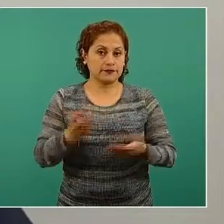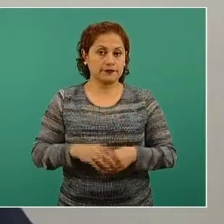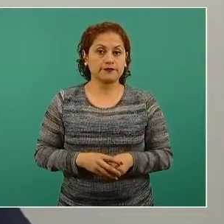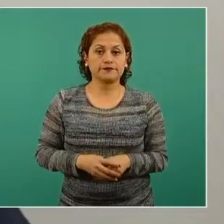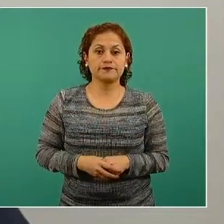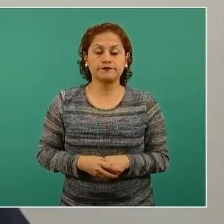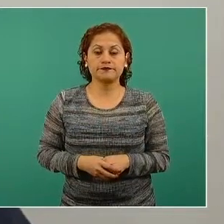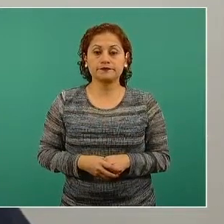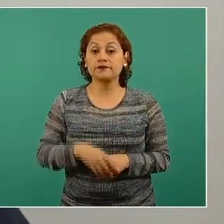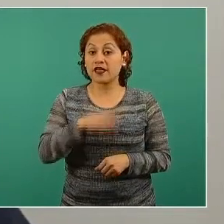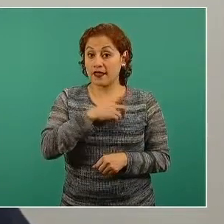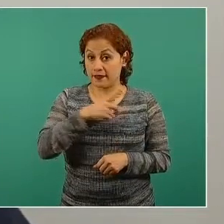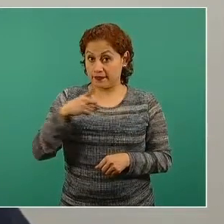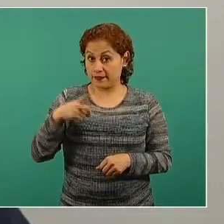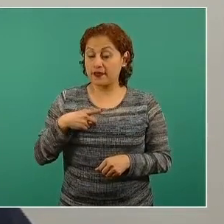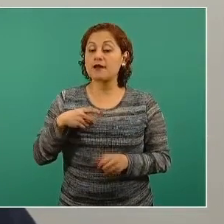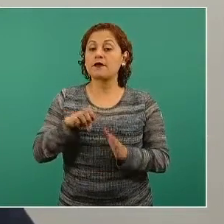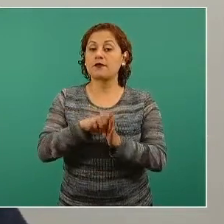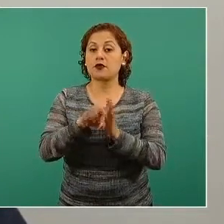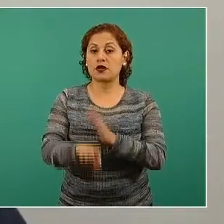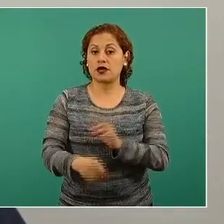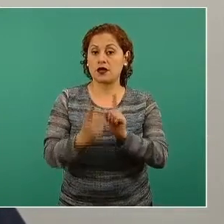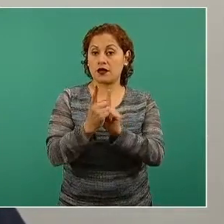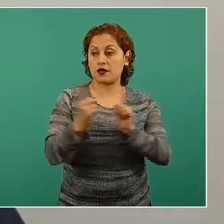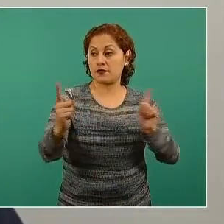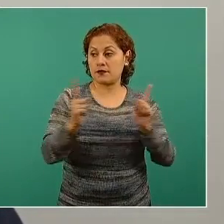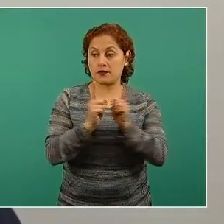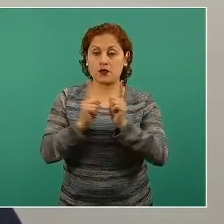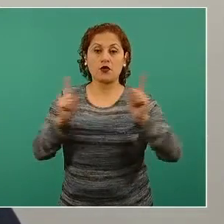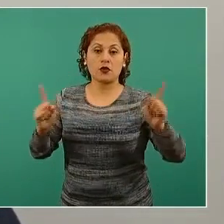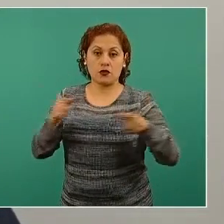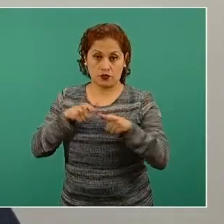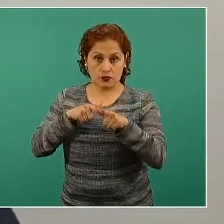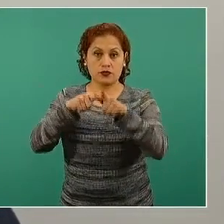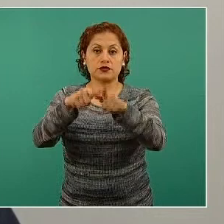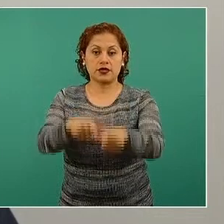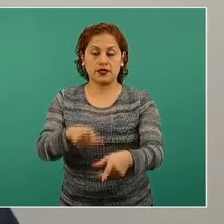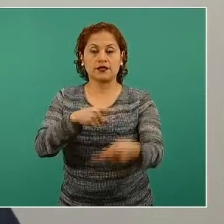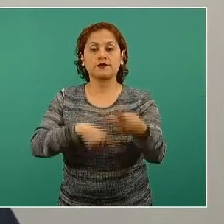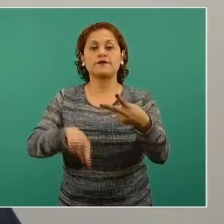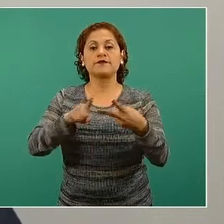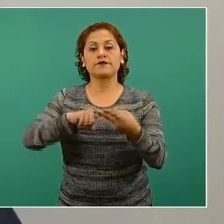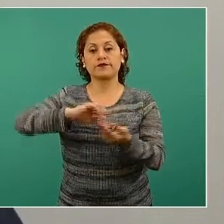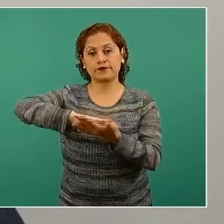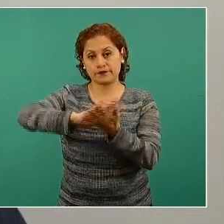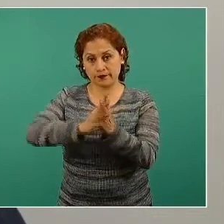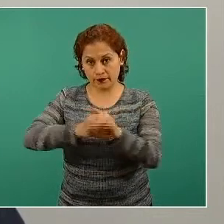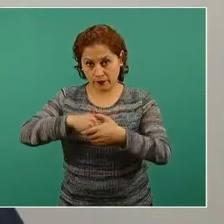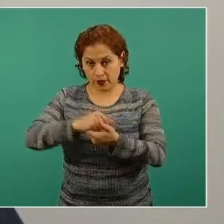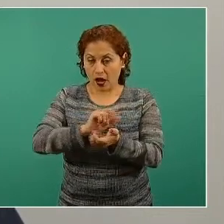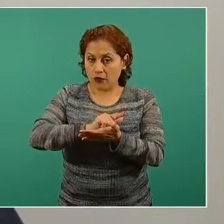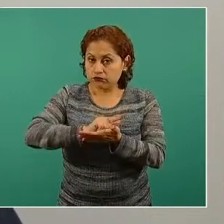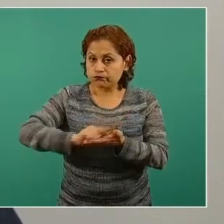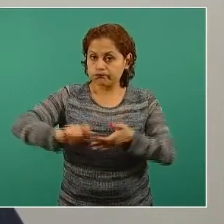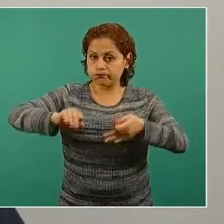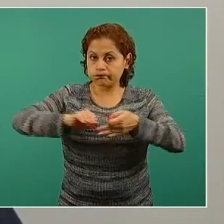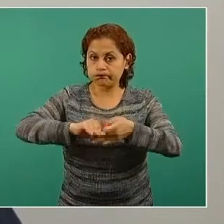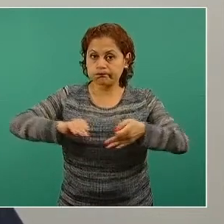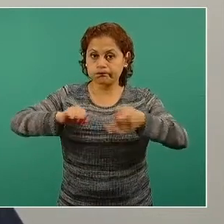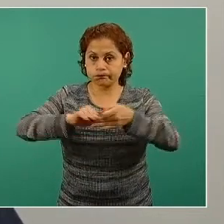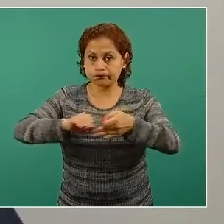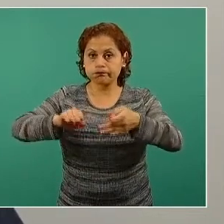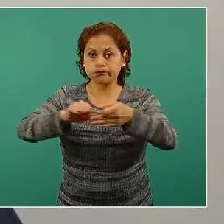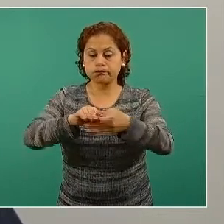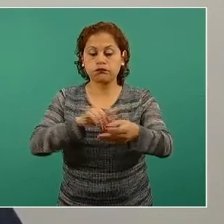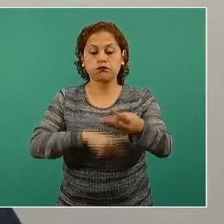a procurar la sana distancia en todo momento, nos estamos refiriendo al lavado de manos constante que debemos de tener,